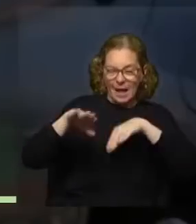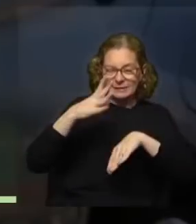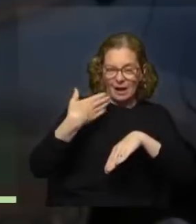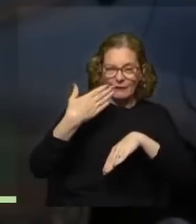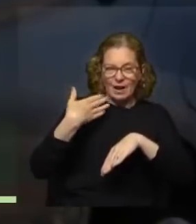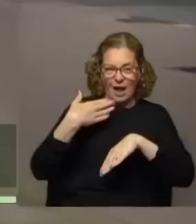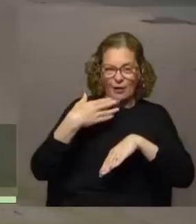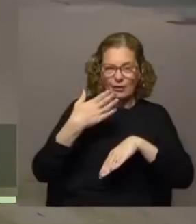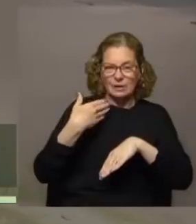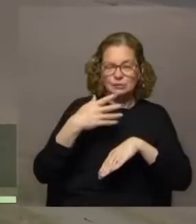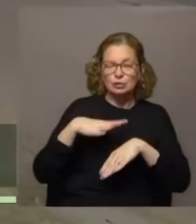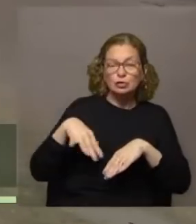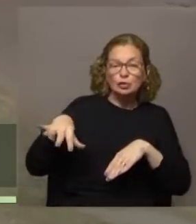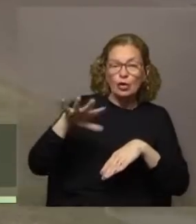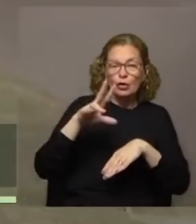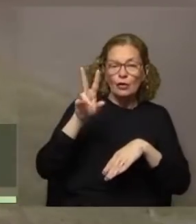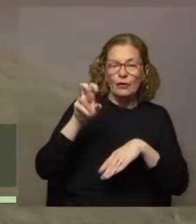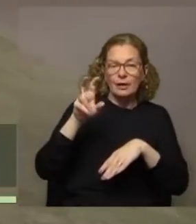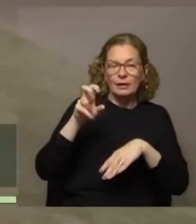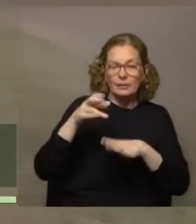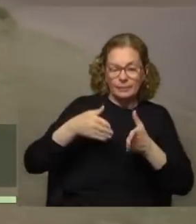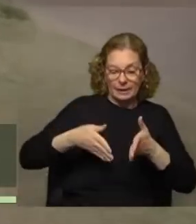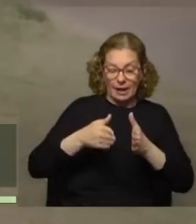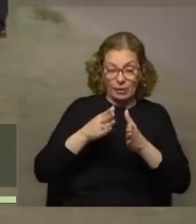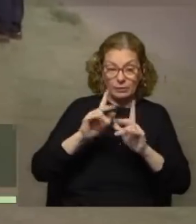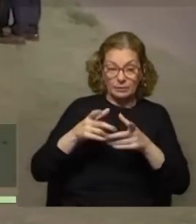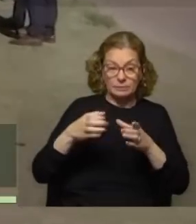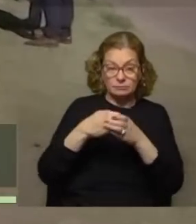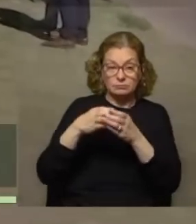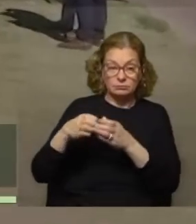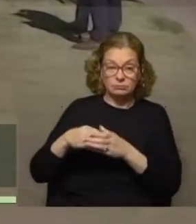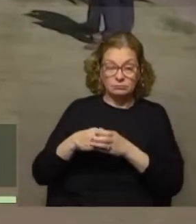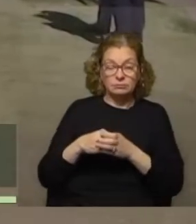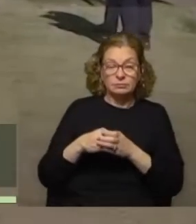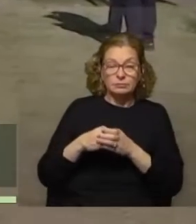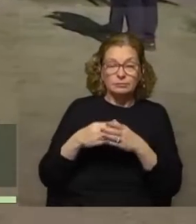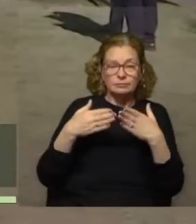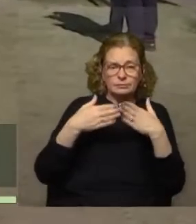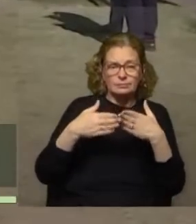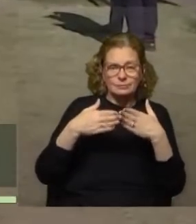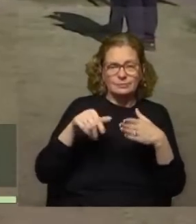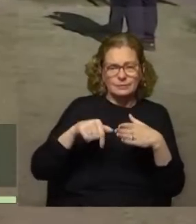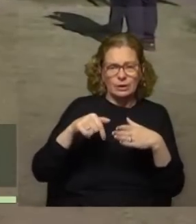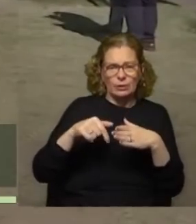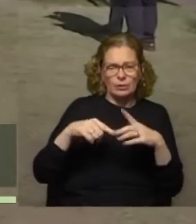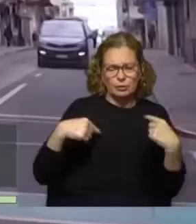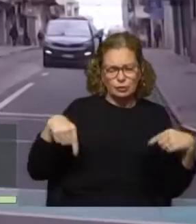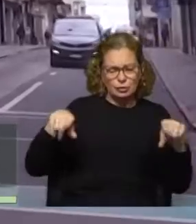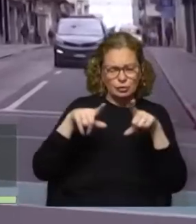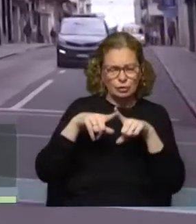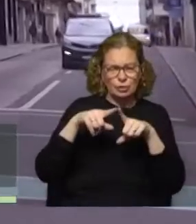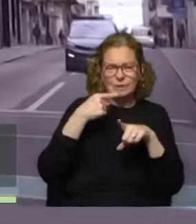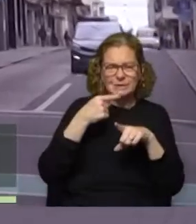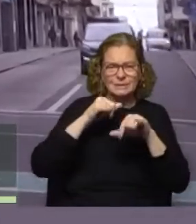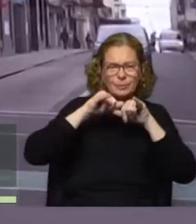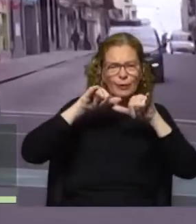verano sino todos los espacios verdes y las veredas de la rambla y los equipamientos que hay sobre la rambla Hoy hay un consenso a nivel de urbanismo